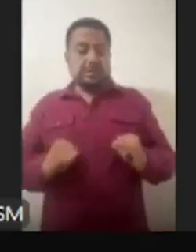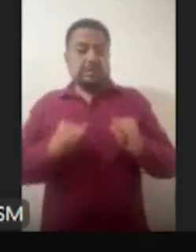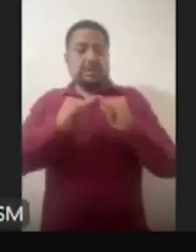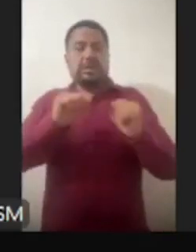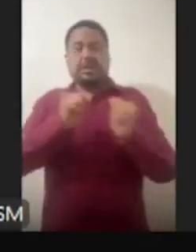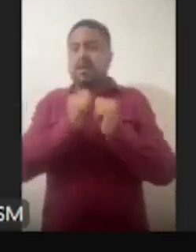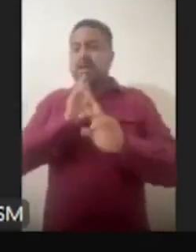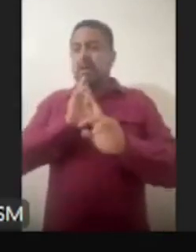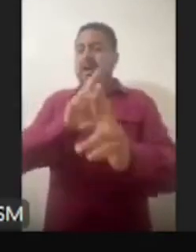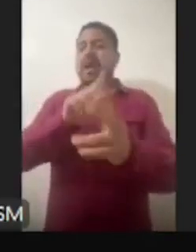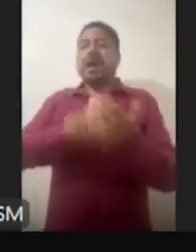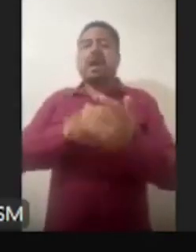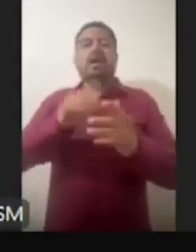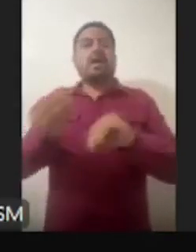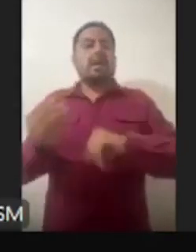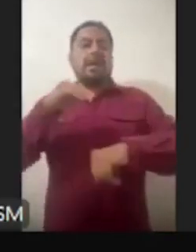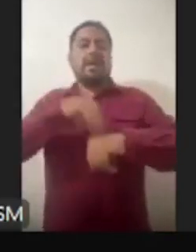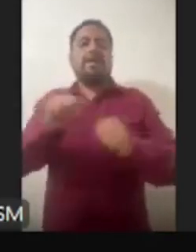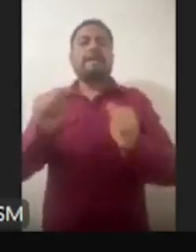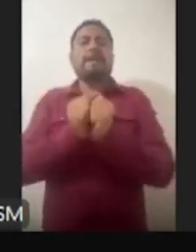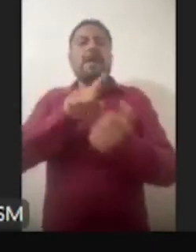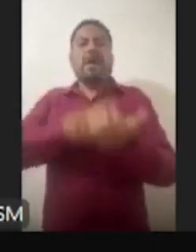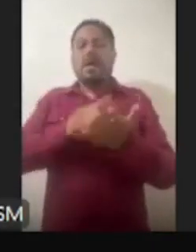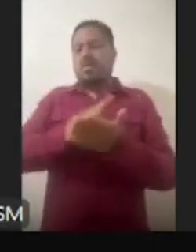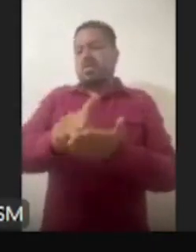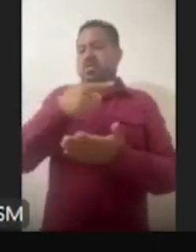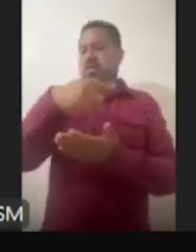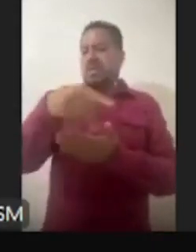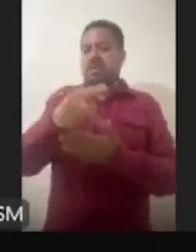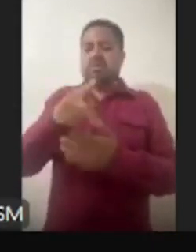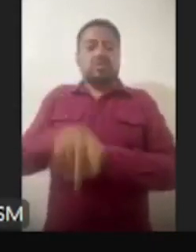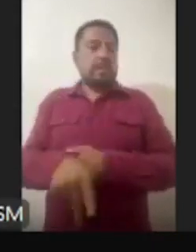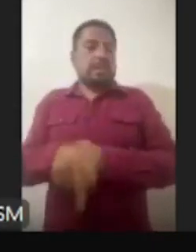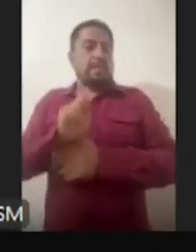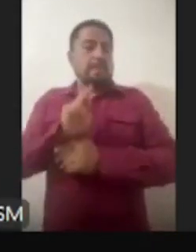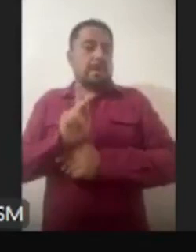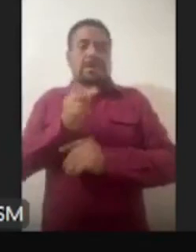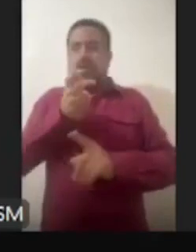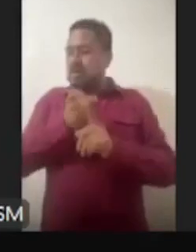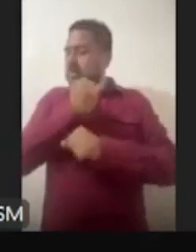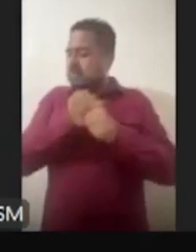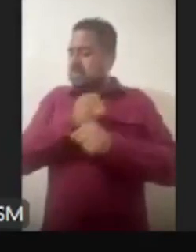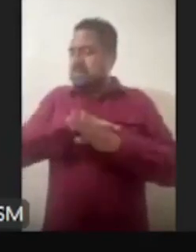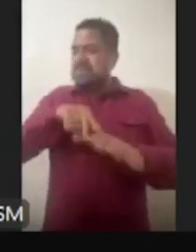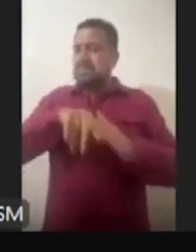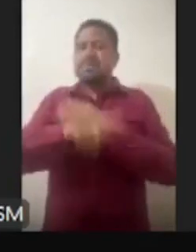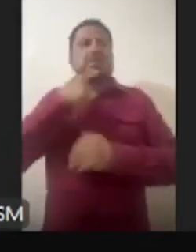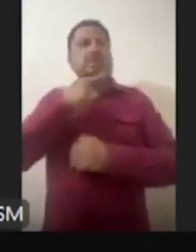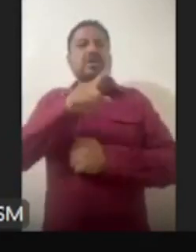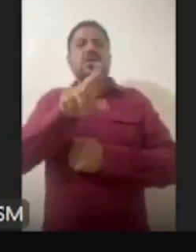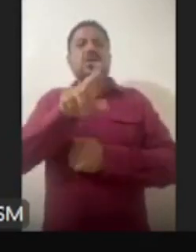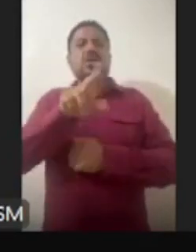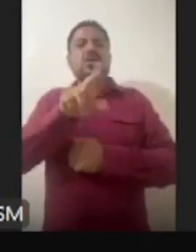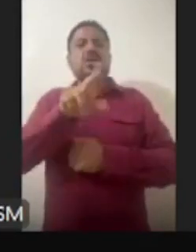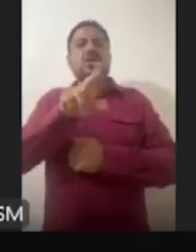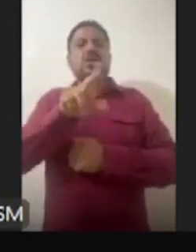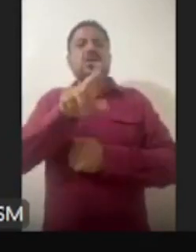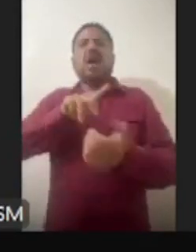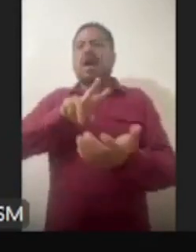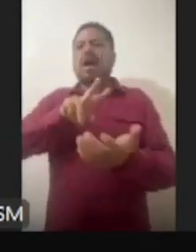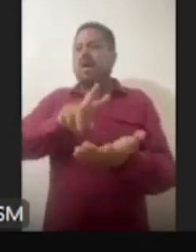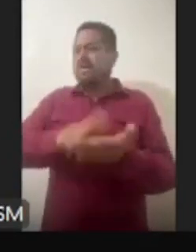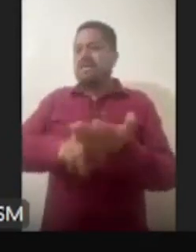sub judice sus derechos. Sin embargo, en el caso del análisis de la demanda, no es posible advertir que la parte actora haga valer una afectación directa a sus